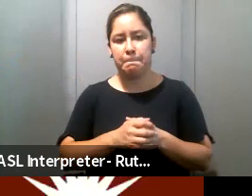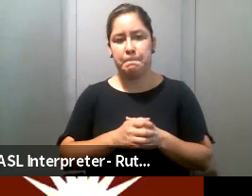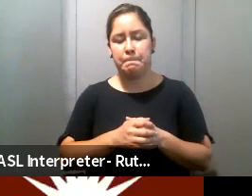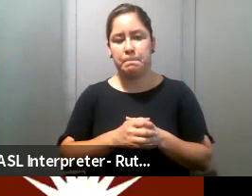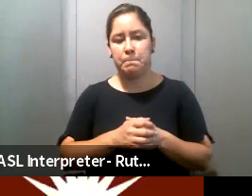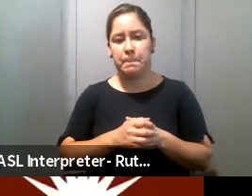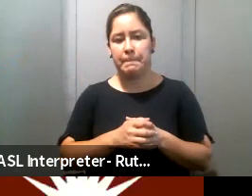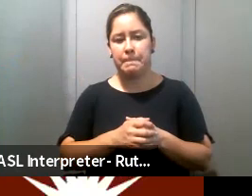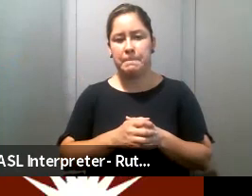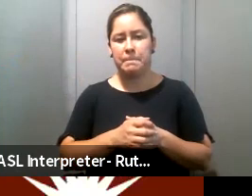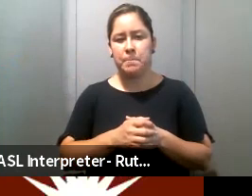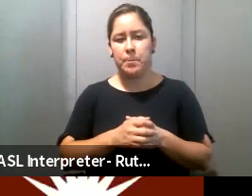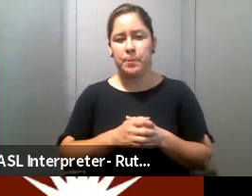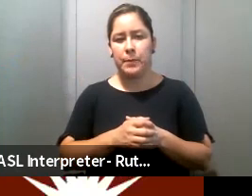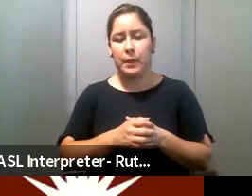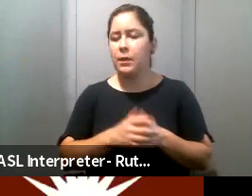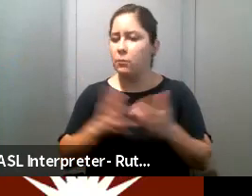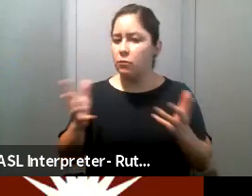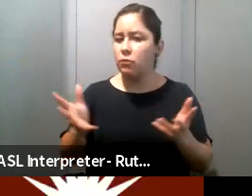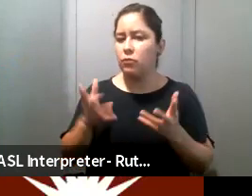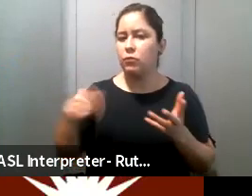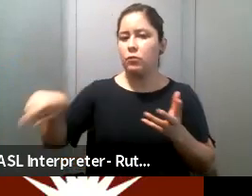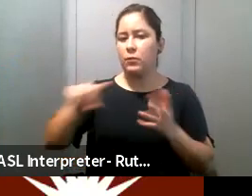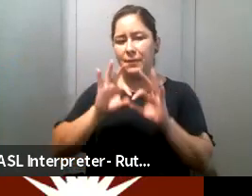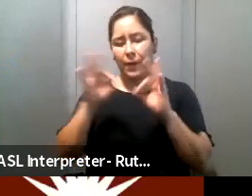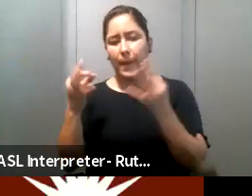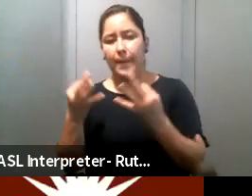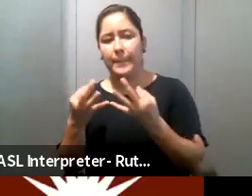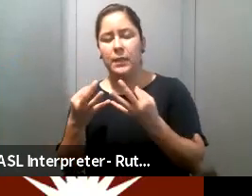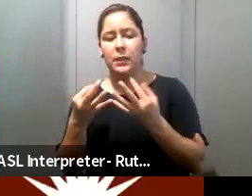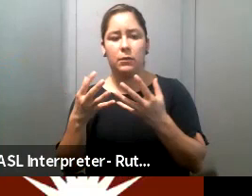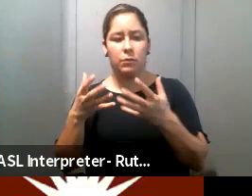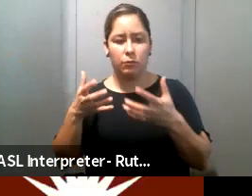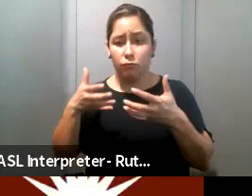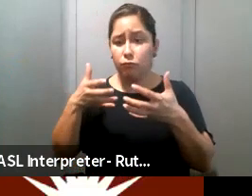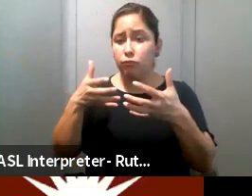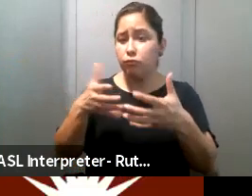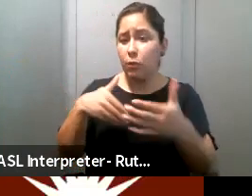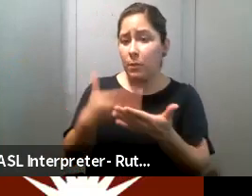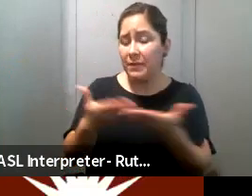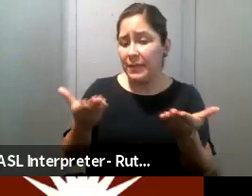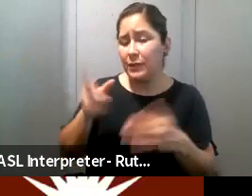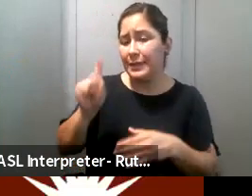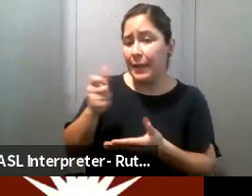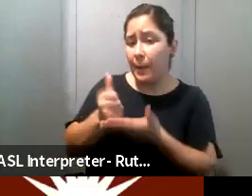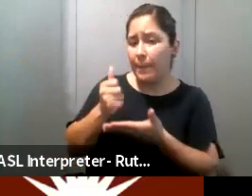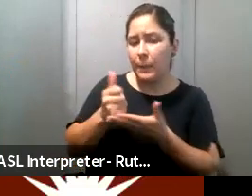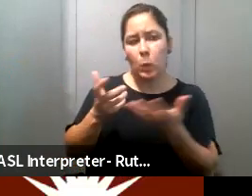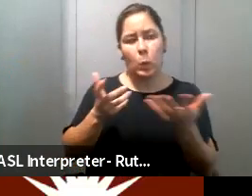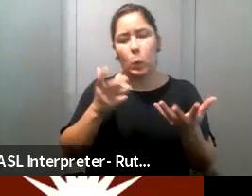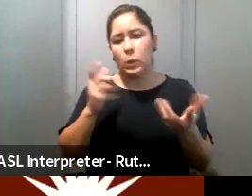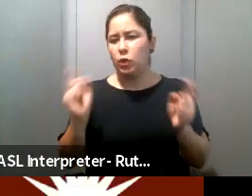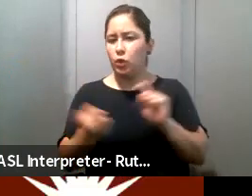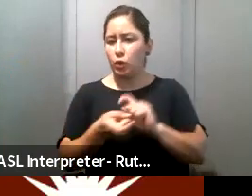encuentro más favorable para nuestras familias cuando están pidiendo de esa asistencia. Y algo también que